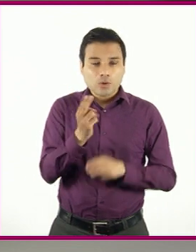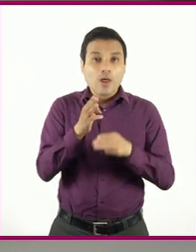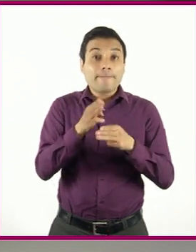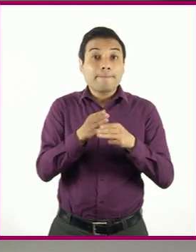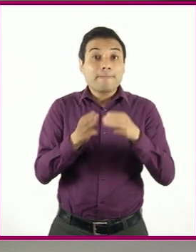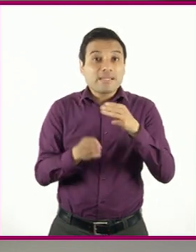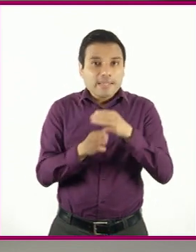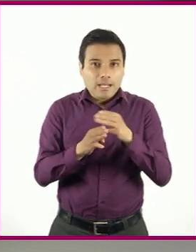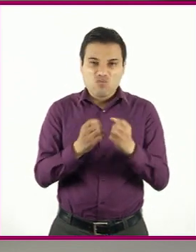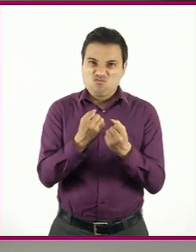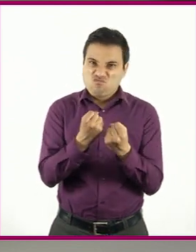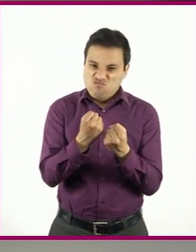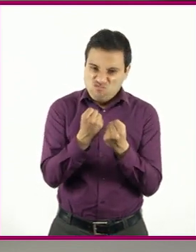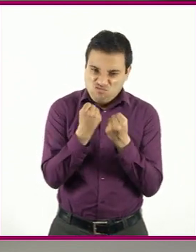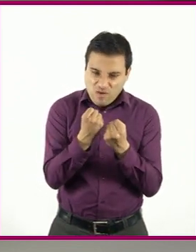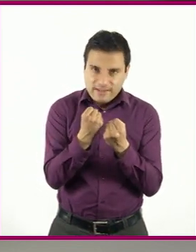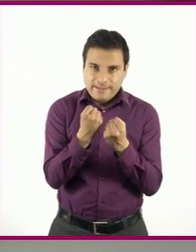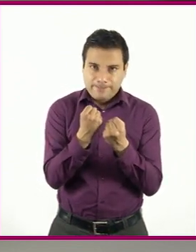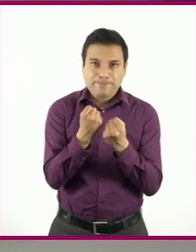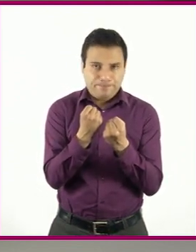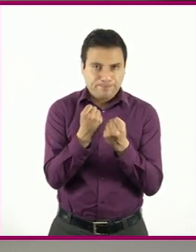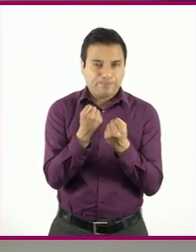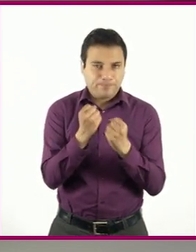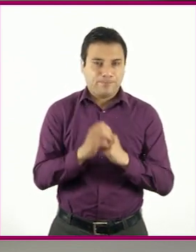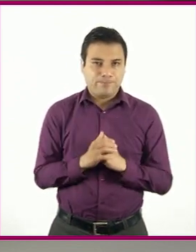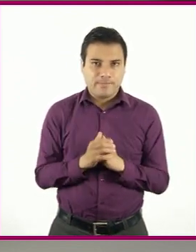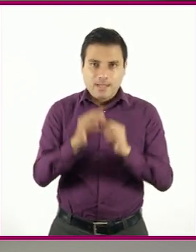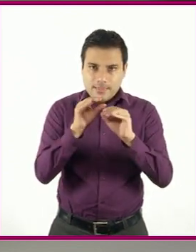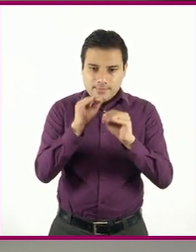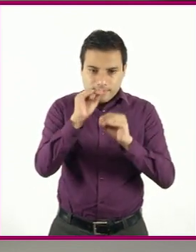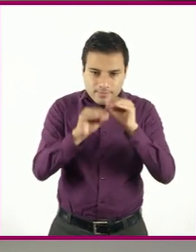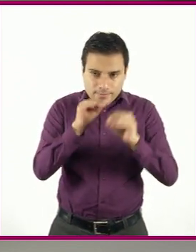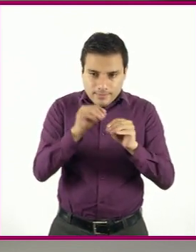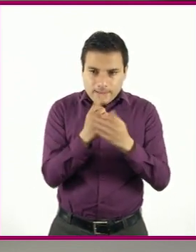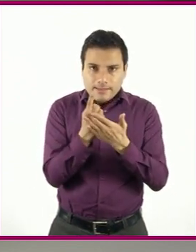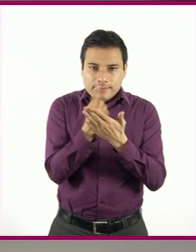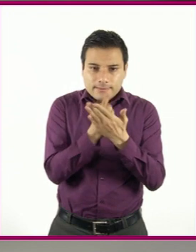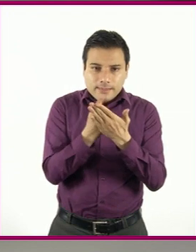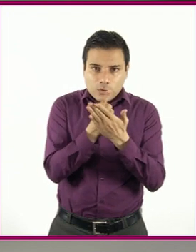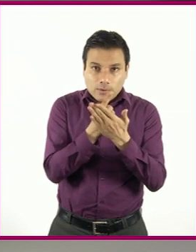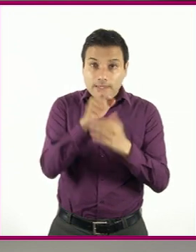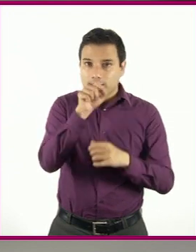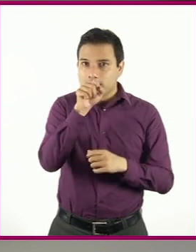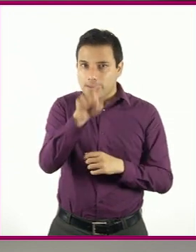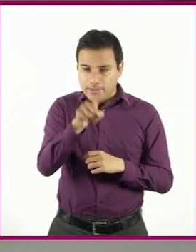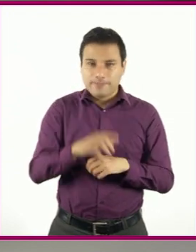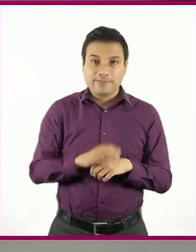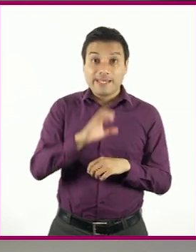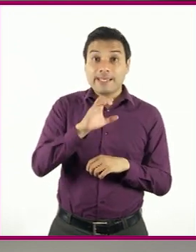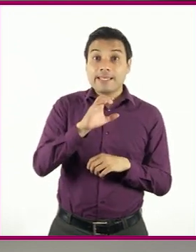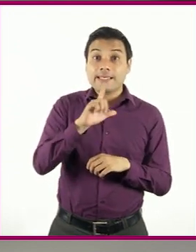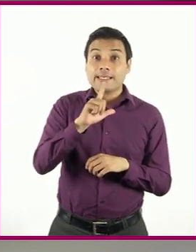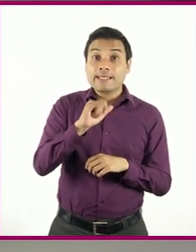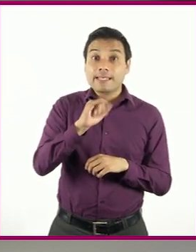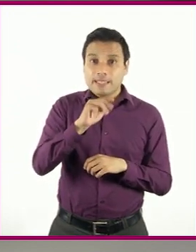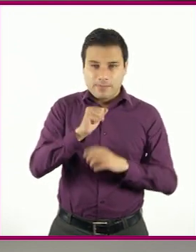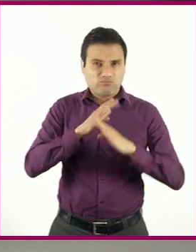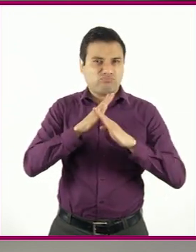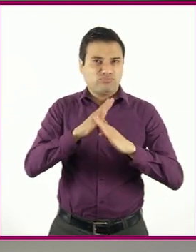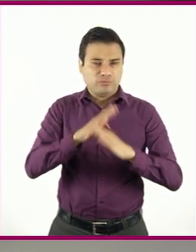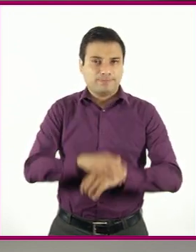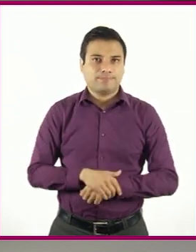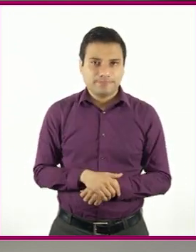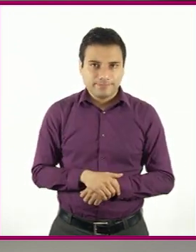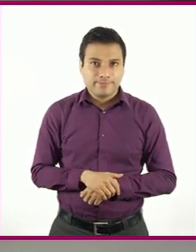costo y, si es posible, de reuso. Su diseño debe considerar los cambios del clima. Otro punto a tomar en cuenta es que se trata de un